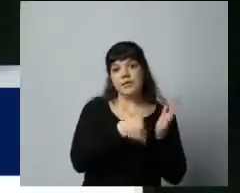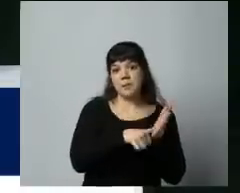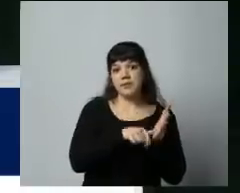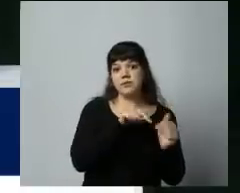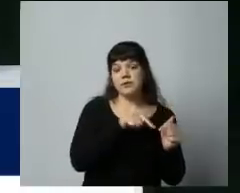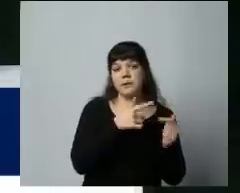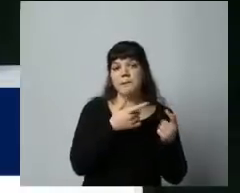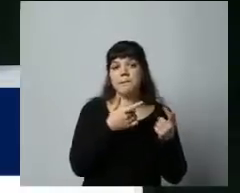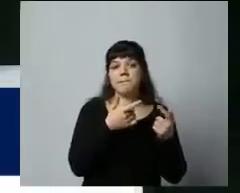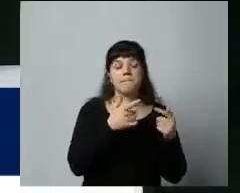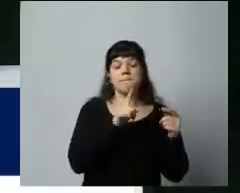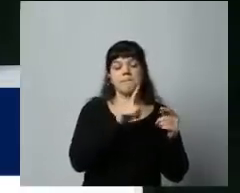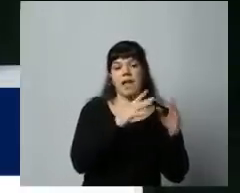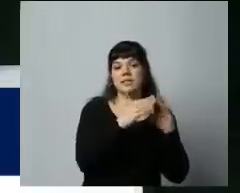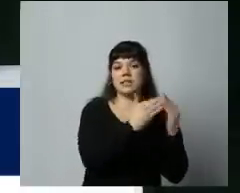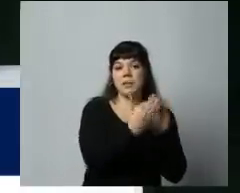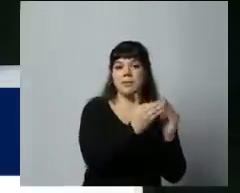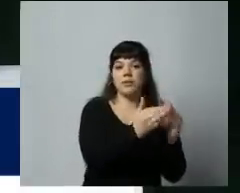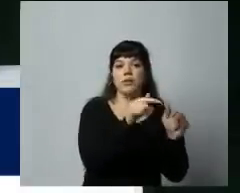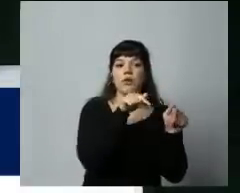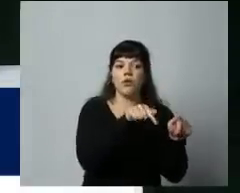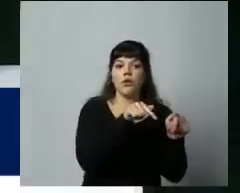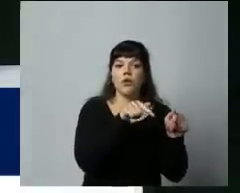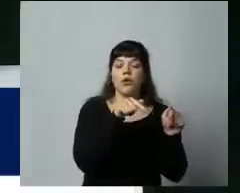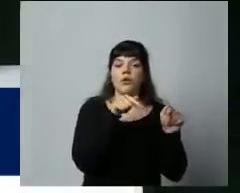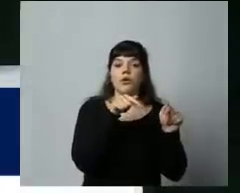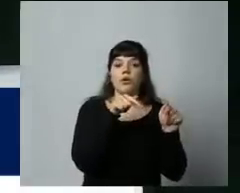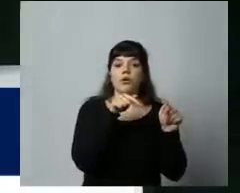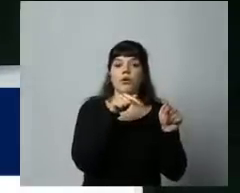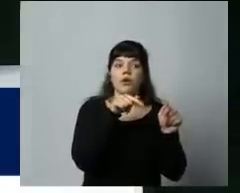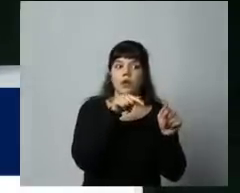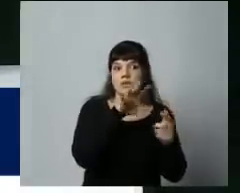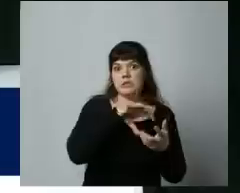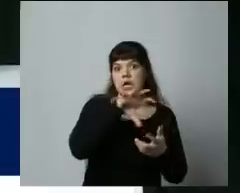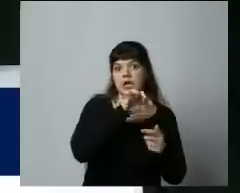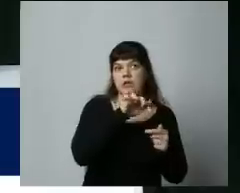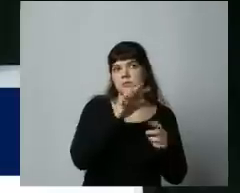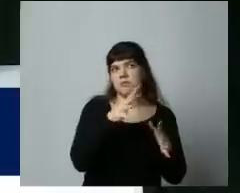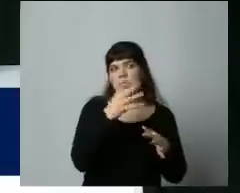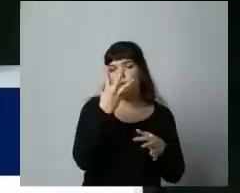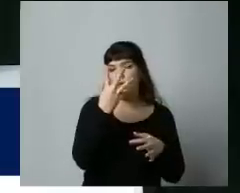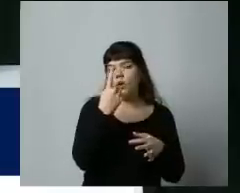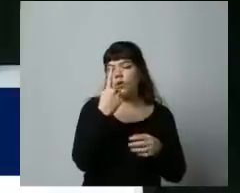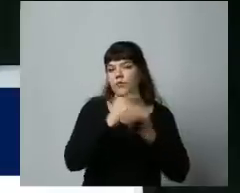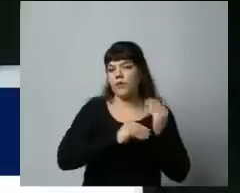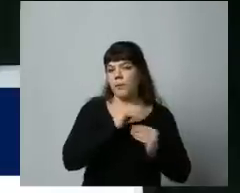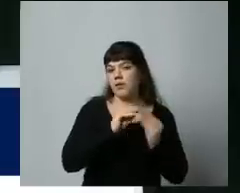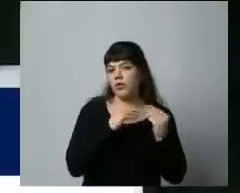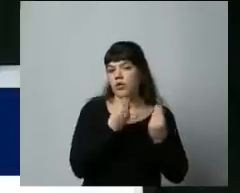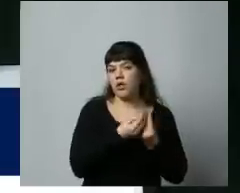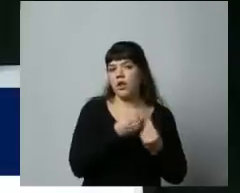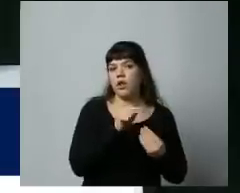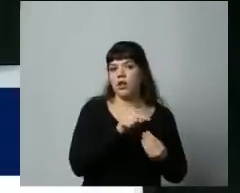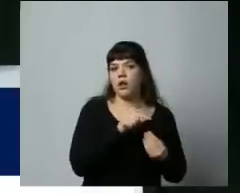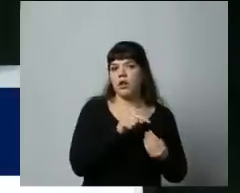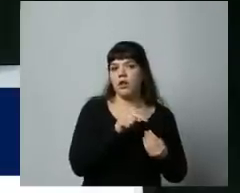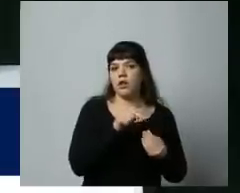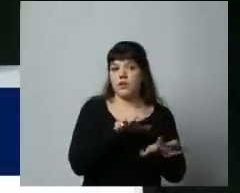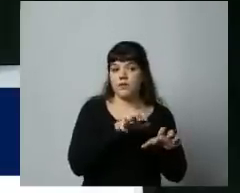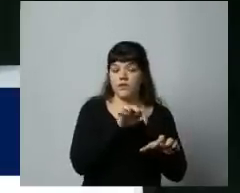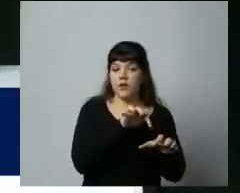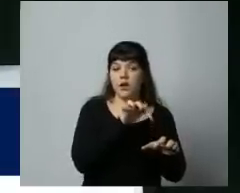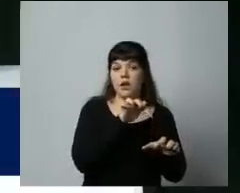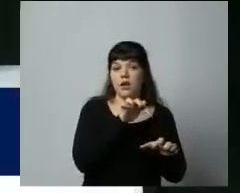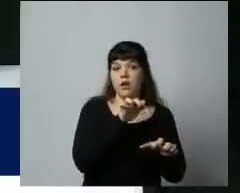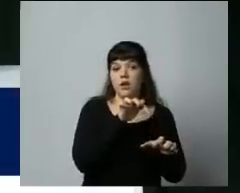tiene una historia digo inclusive en el son 41 familias que están viviendo